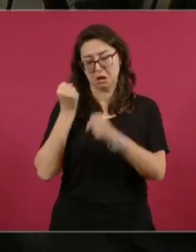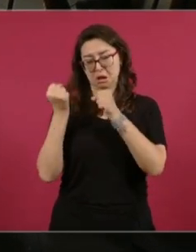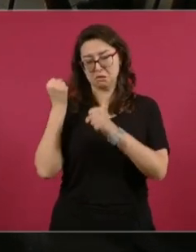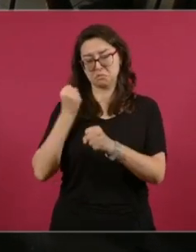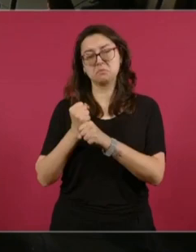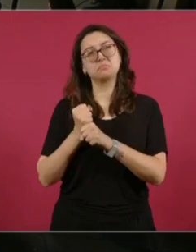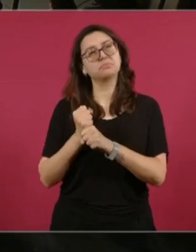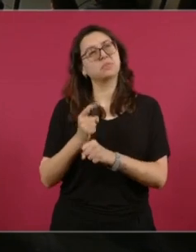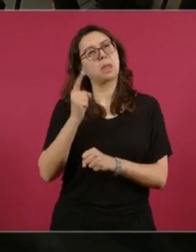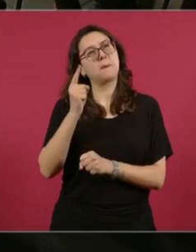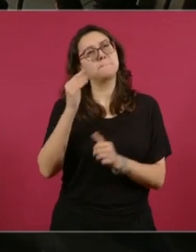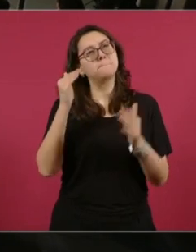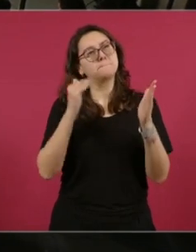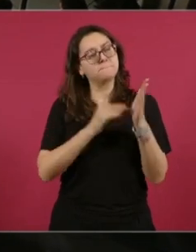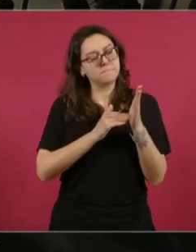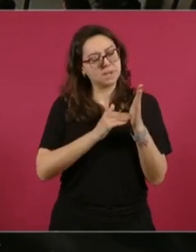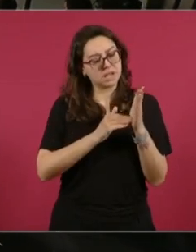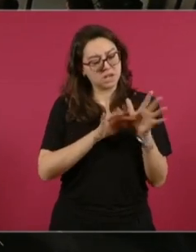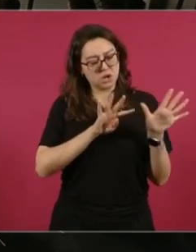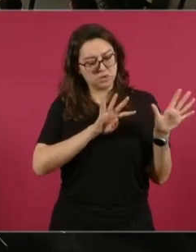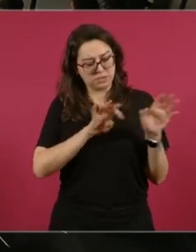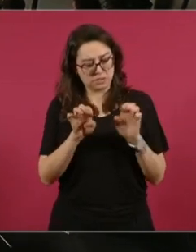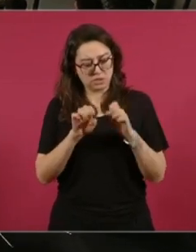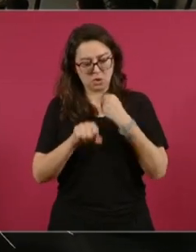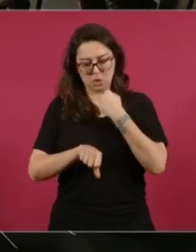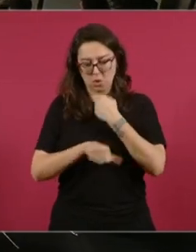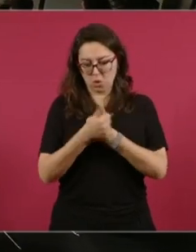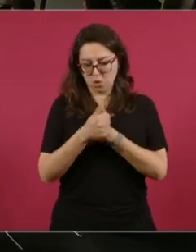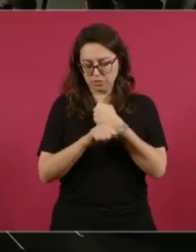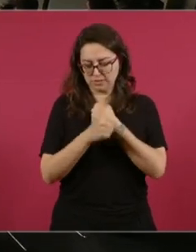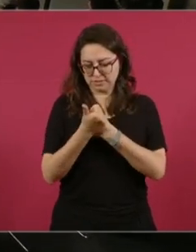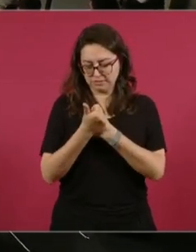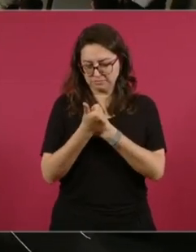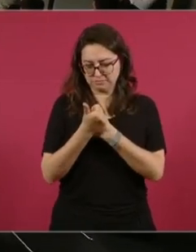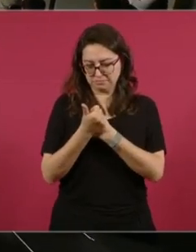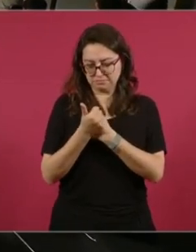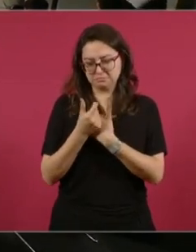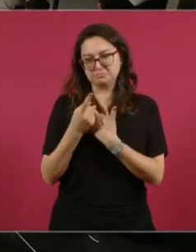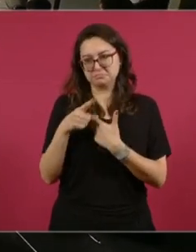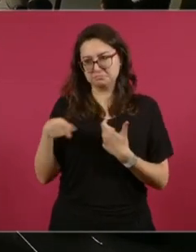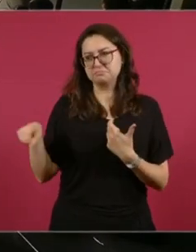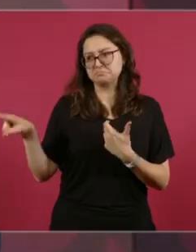1911, cuando la elección del presidente Madero,